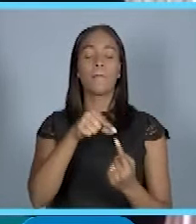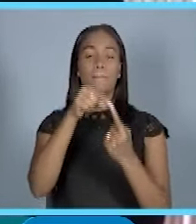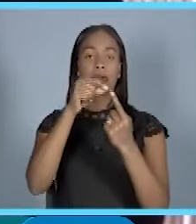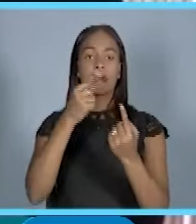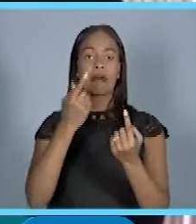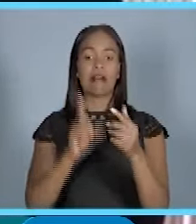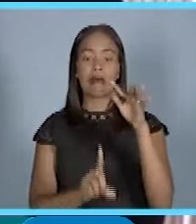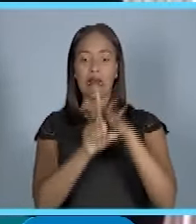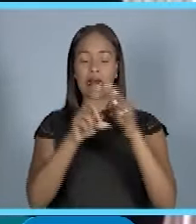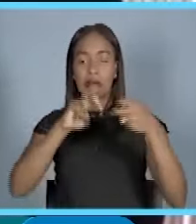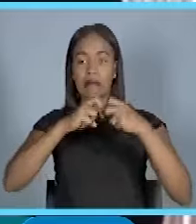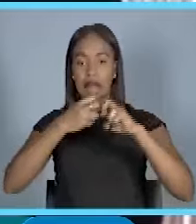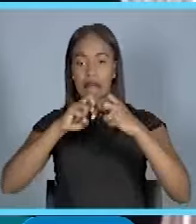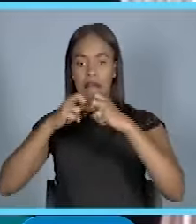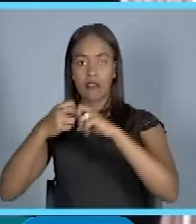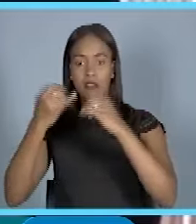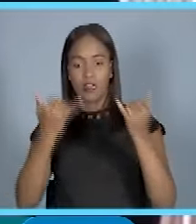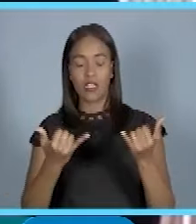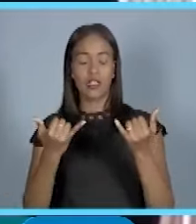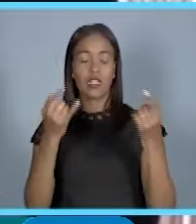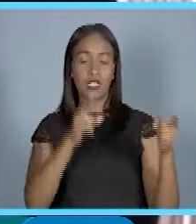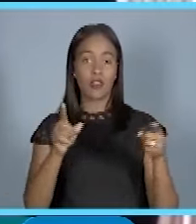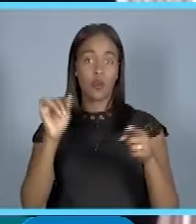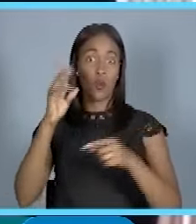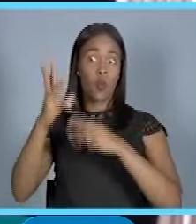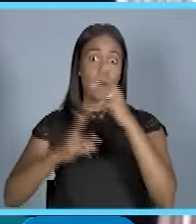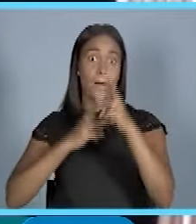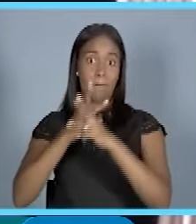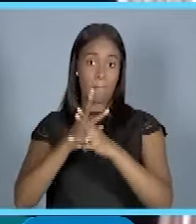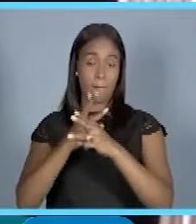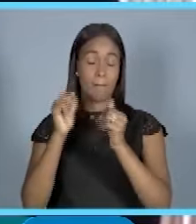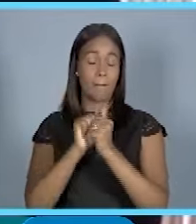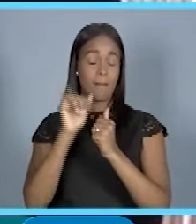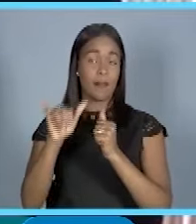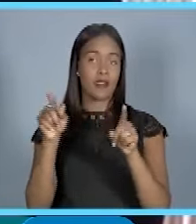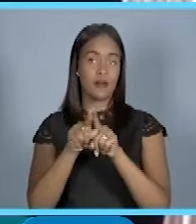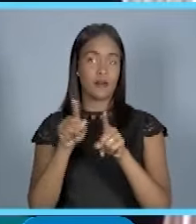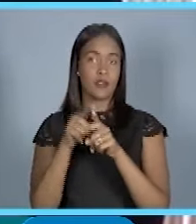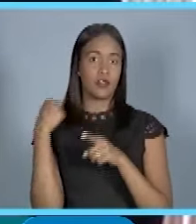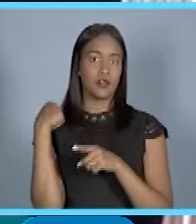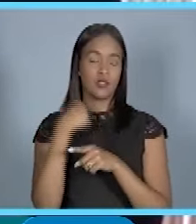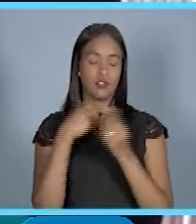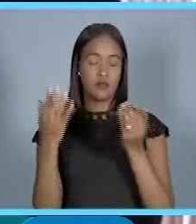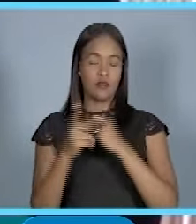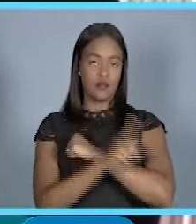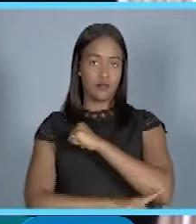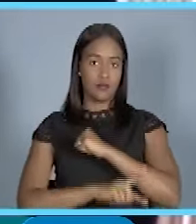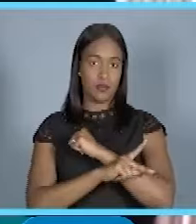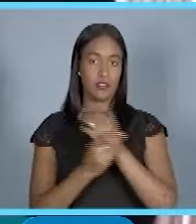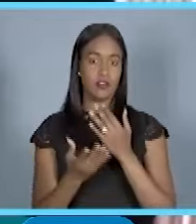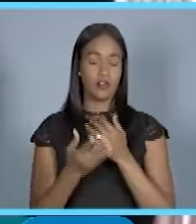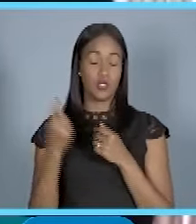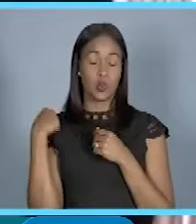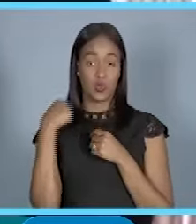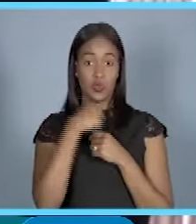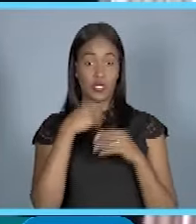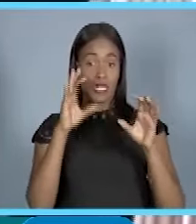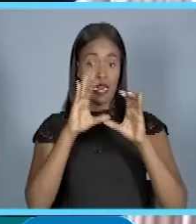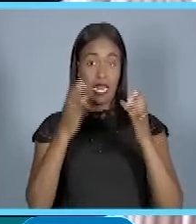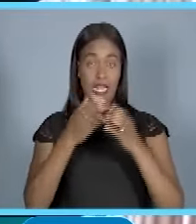desafíos nacionales y regionales y mundiales, así como nosotros como país, nuestra